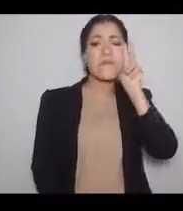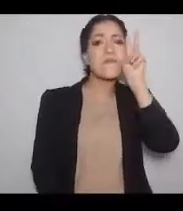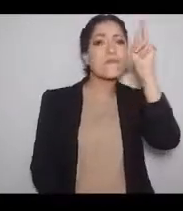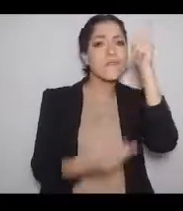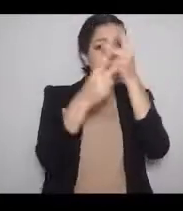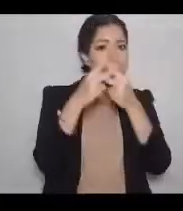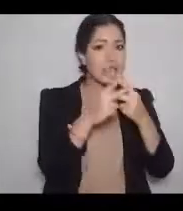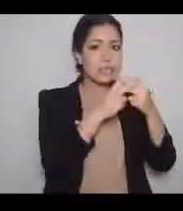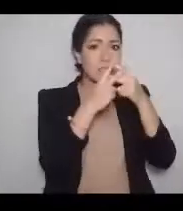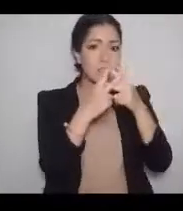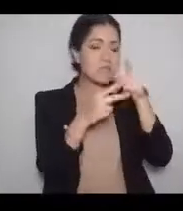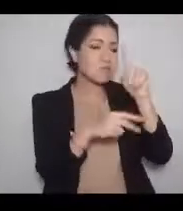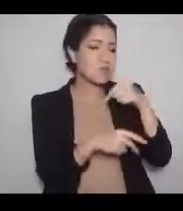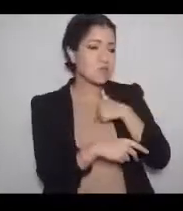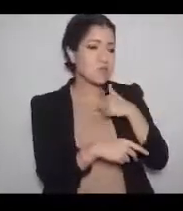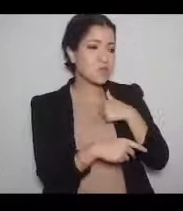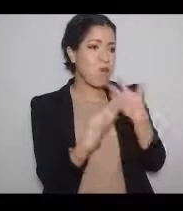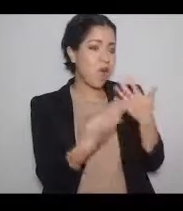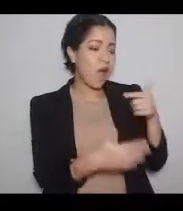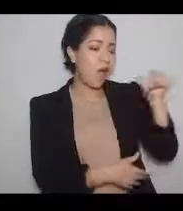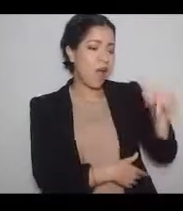quise como un animal,